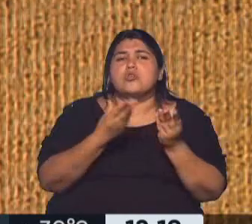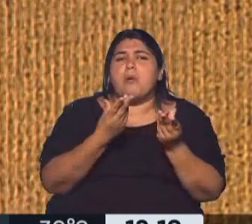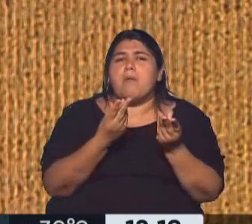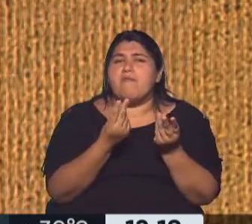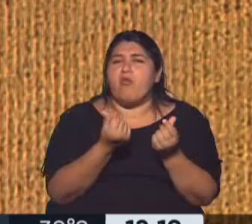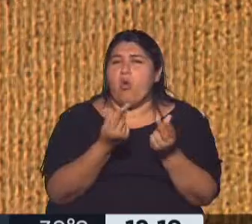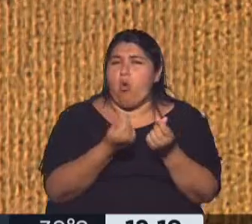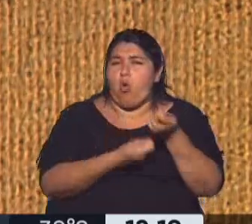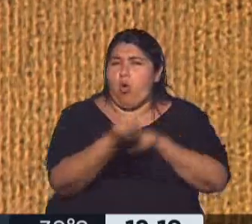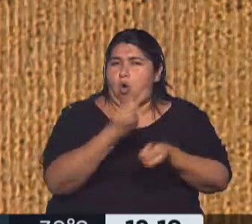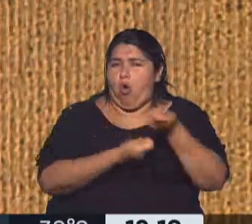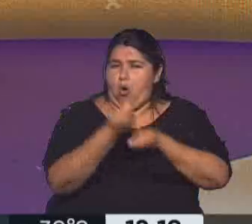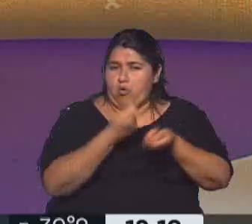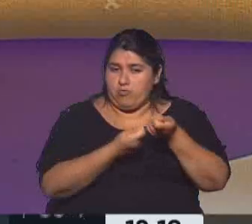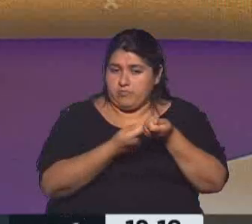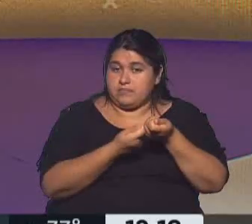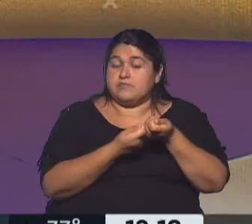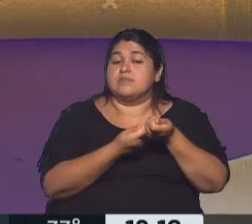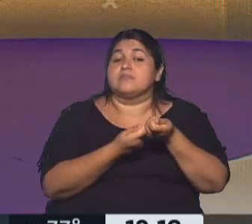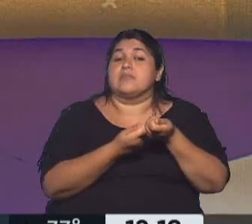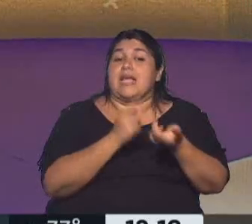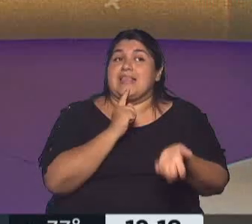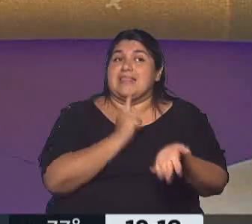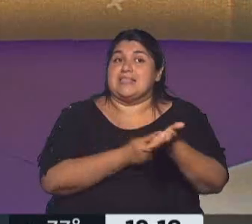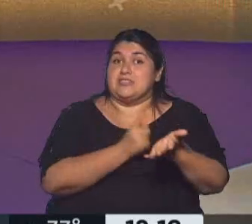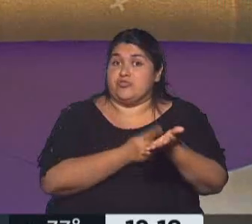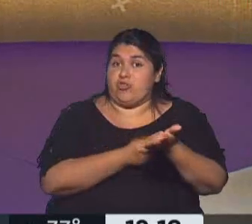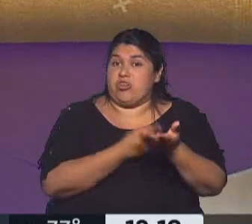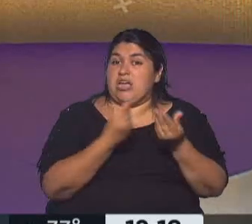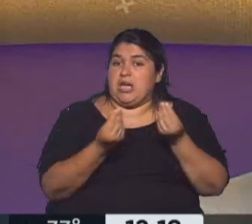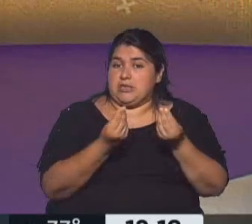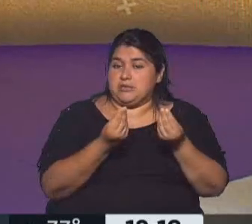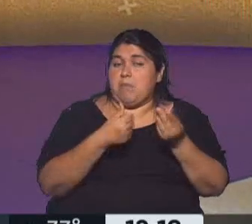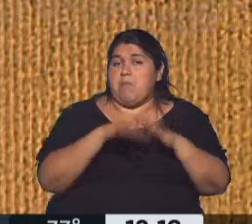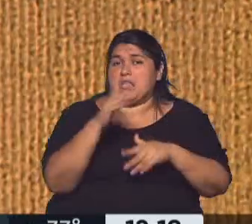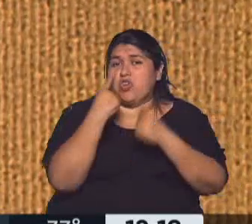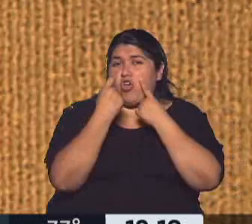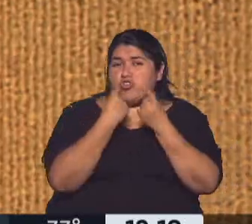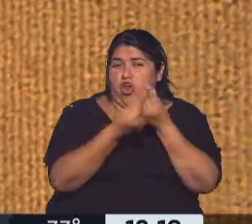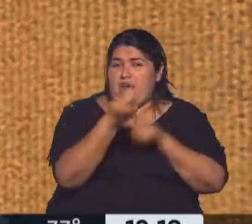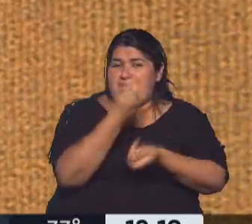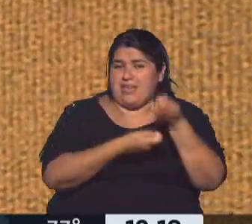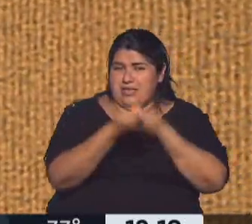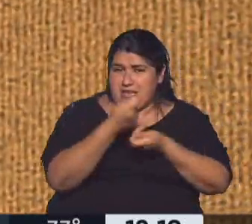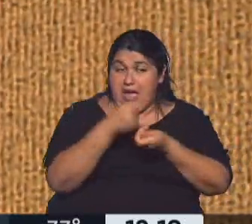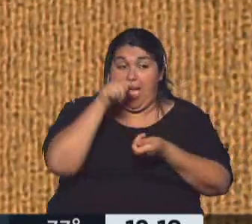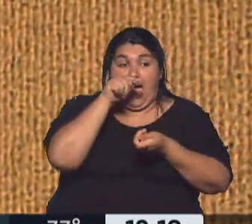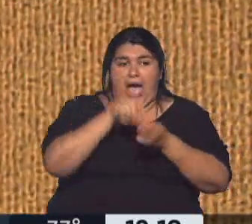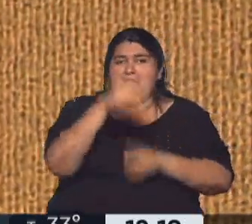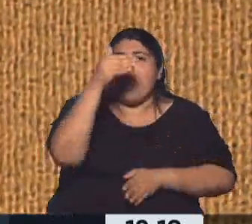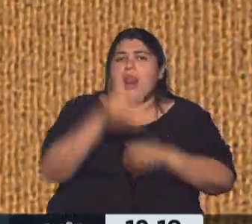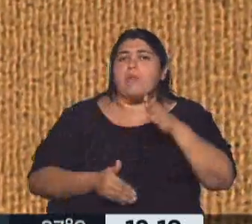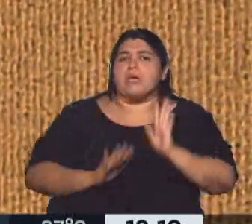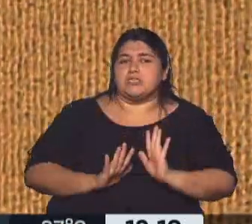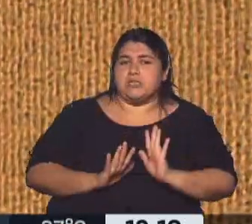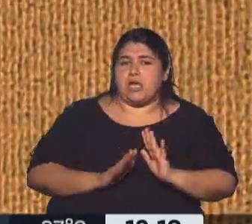capital. En castellano, el uso de medidas de gestión de flujo de capital son los controles de cambios. Básicamente es la limitación a